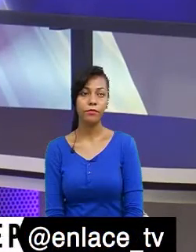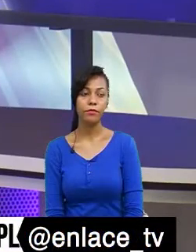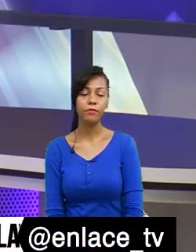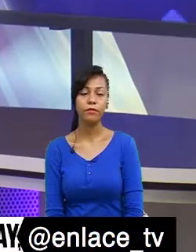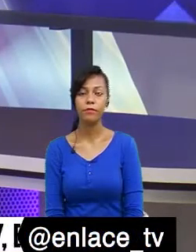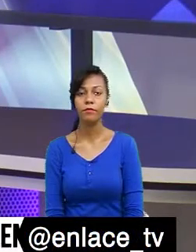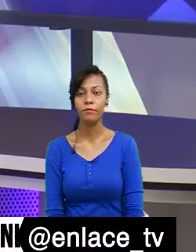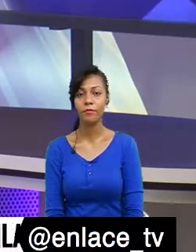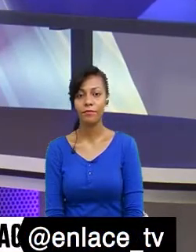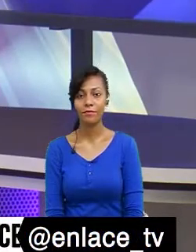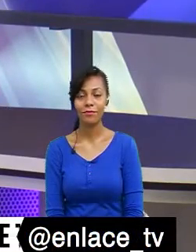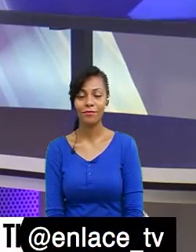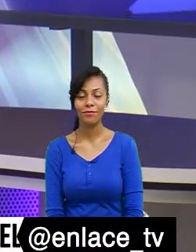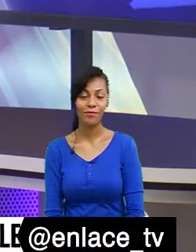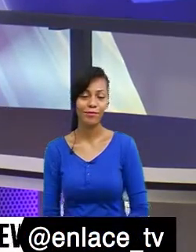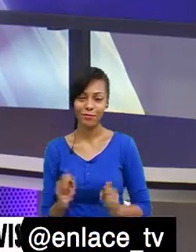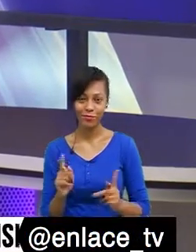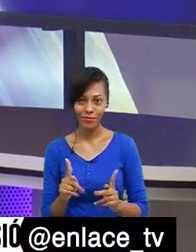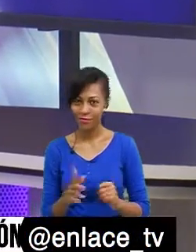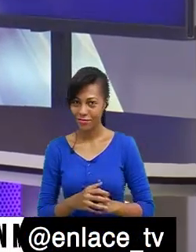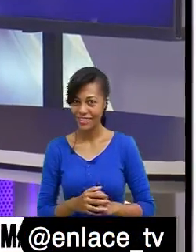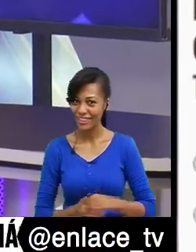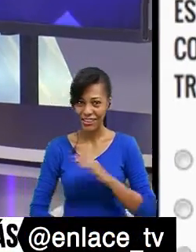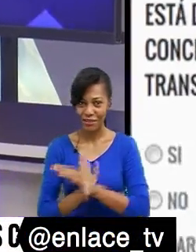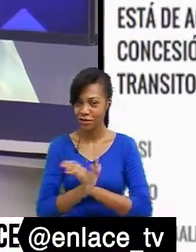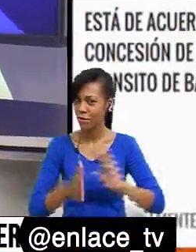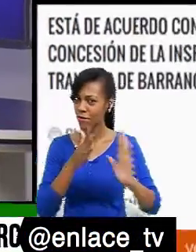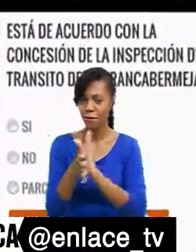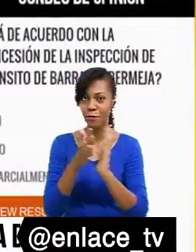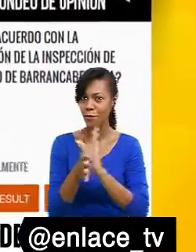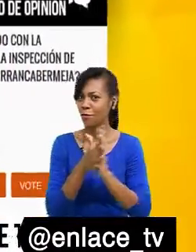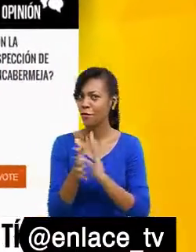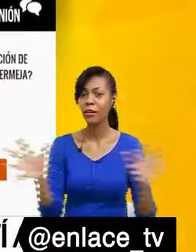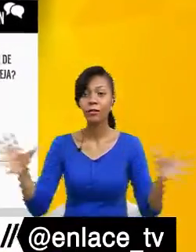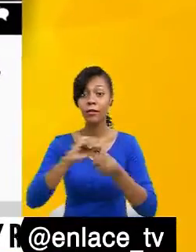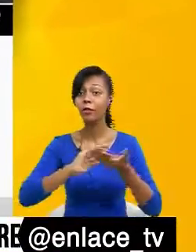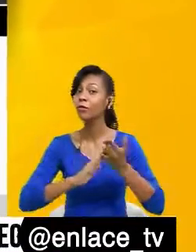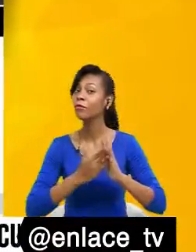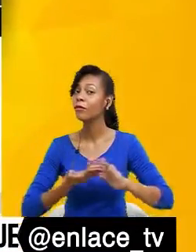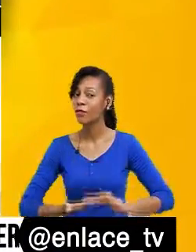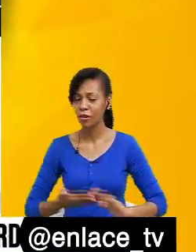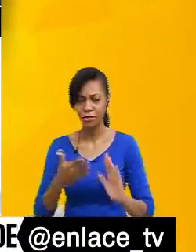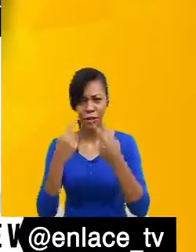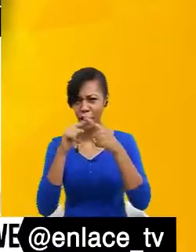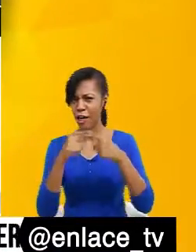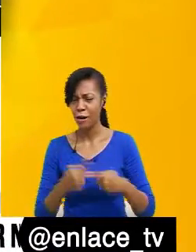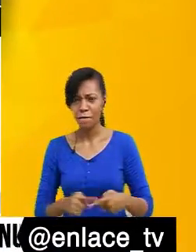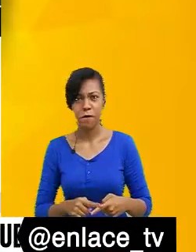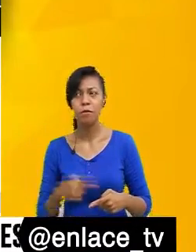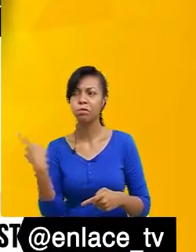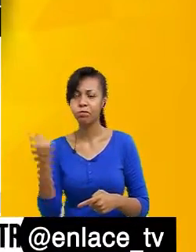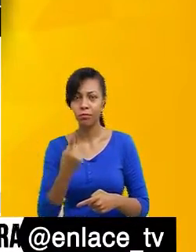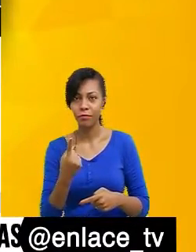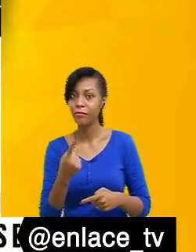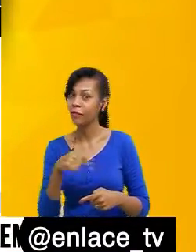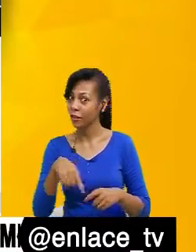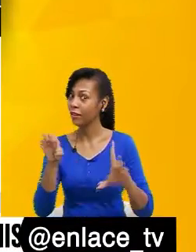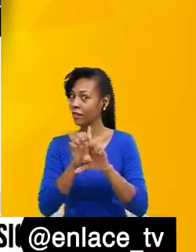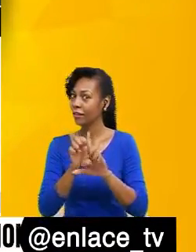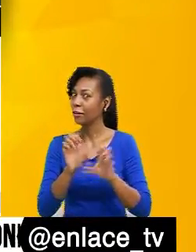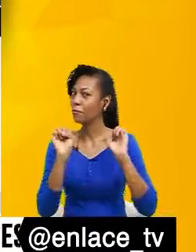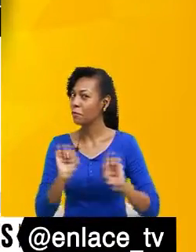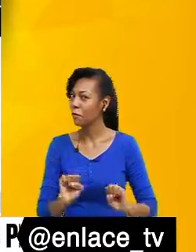Y seguimos llevando a nuestra comunidad el acontecer de la ciudad y región. Esta y otras informaciones de Enlace Noticias las pueden hallar en nuestra